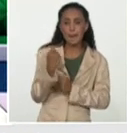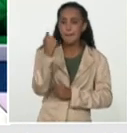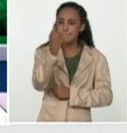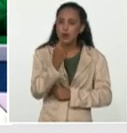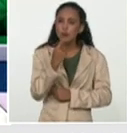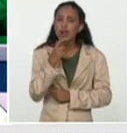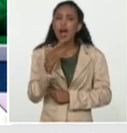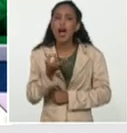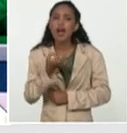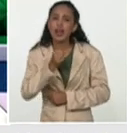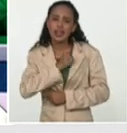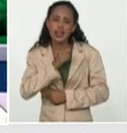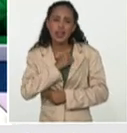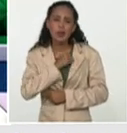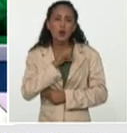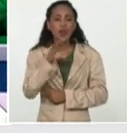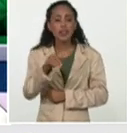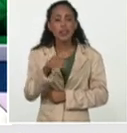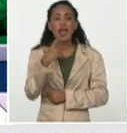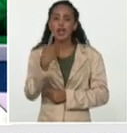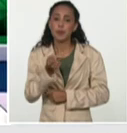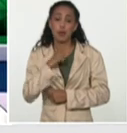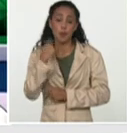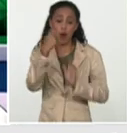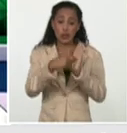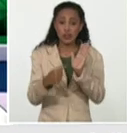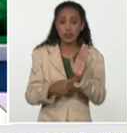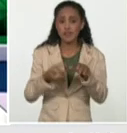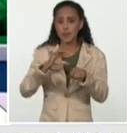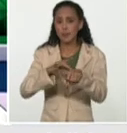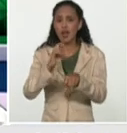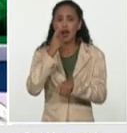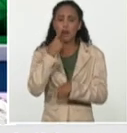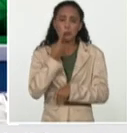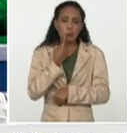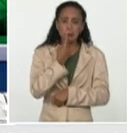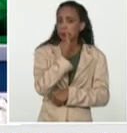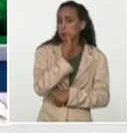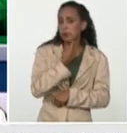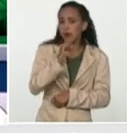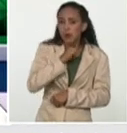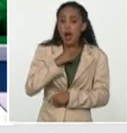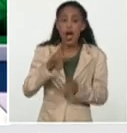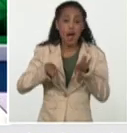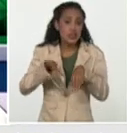población se dé cuenta de que a veces ni son síntomas tan